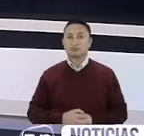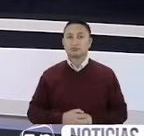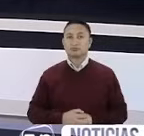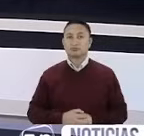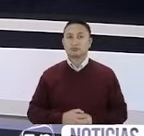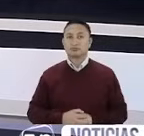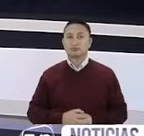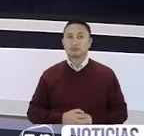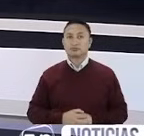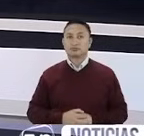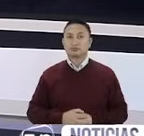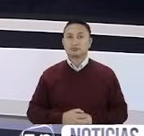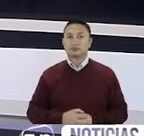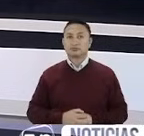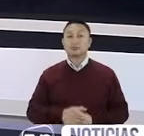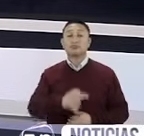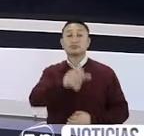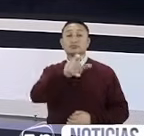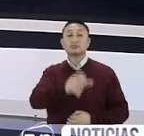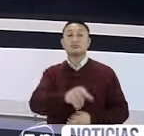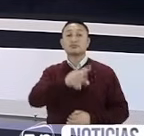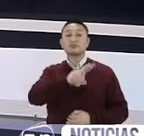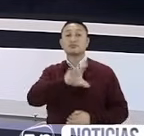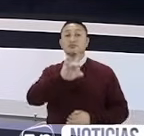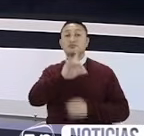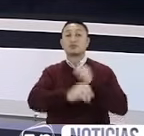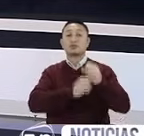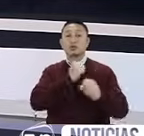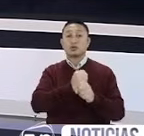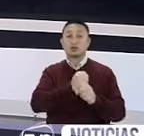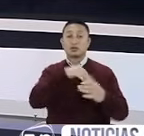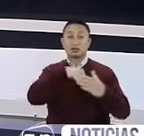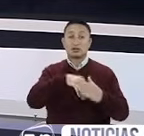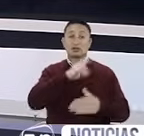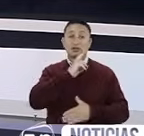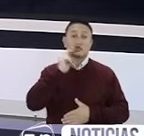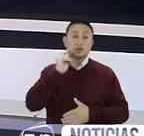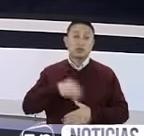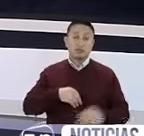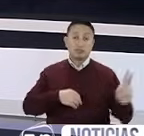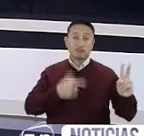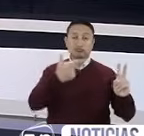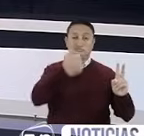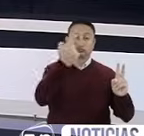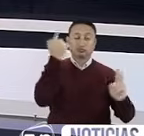Asesinaron a un sujeto de 28 años dentro de un restaurante en el norte de Guayaquil.